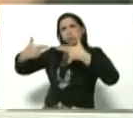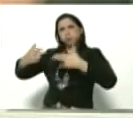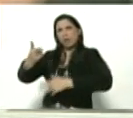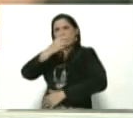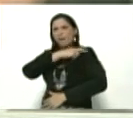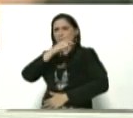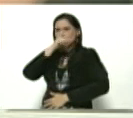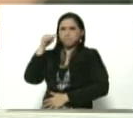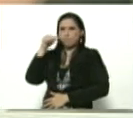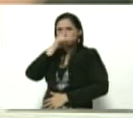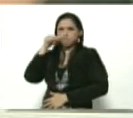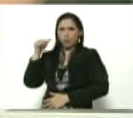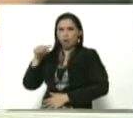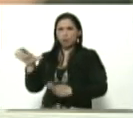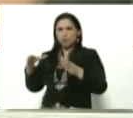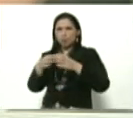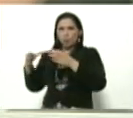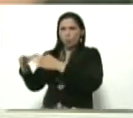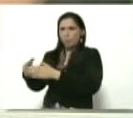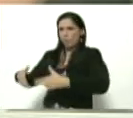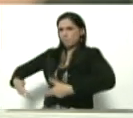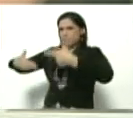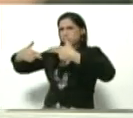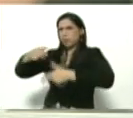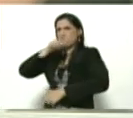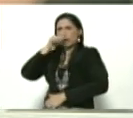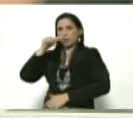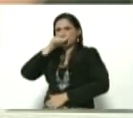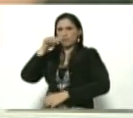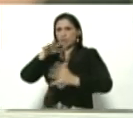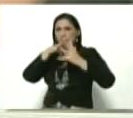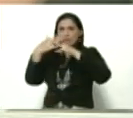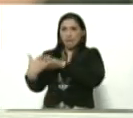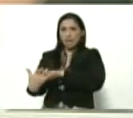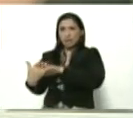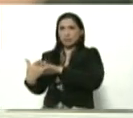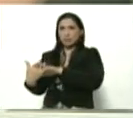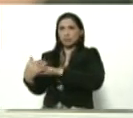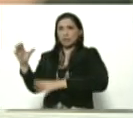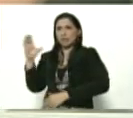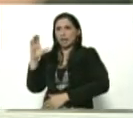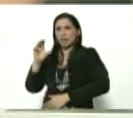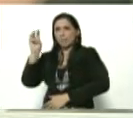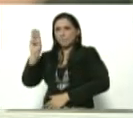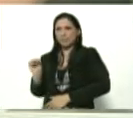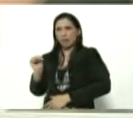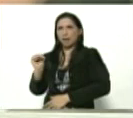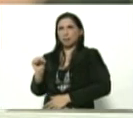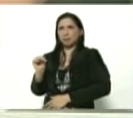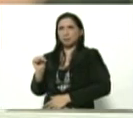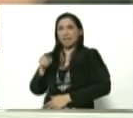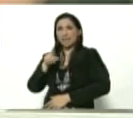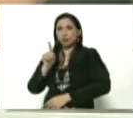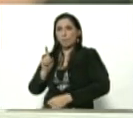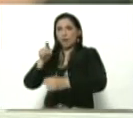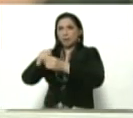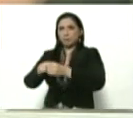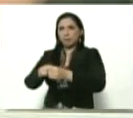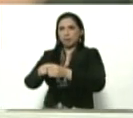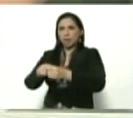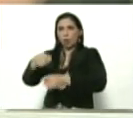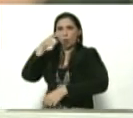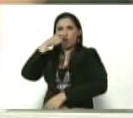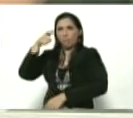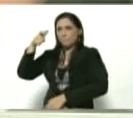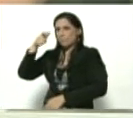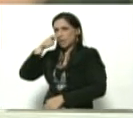narcotraficantes, bandas narcotraficantes de los barrios del este de Caracas, en Petare, fueron parte de una